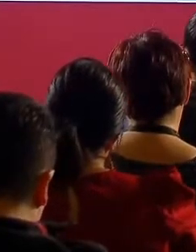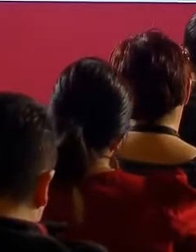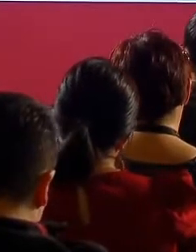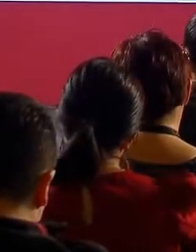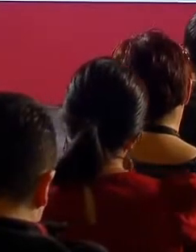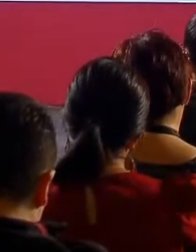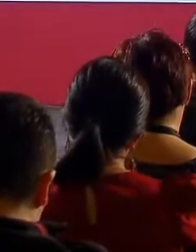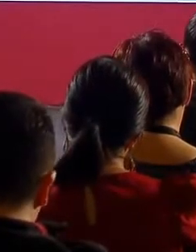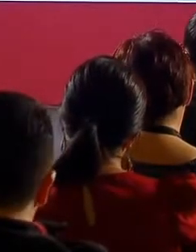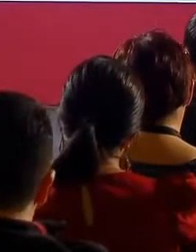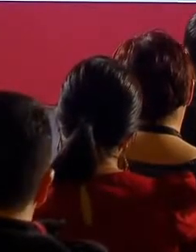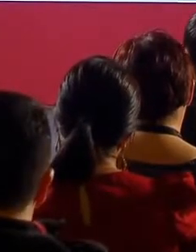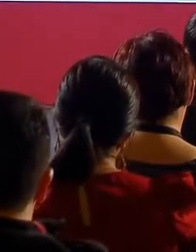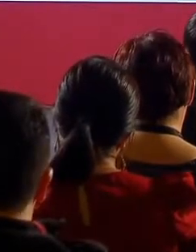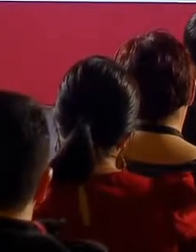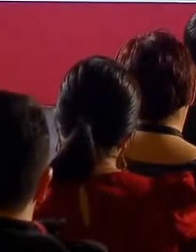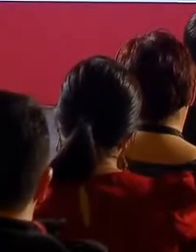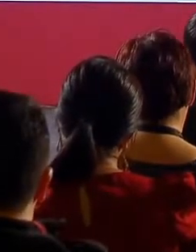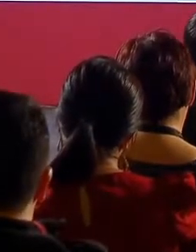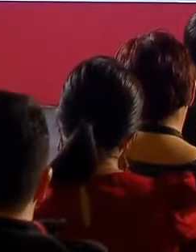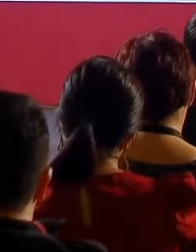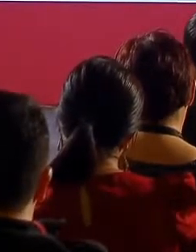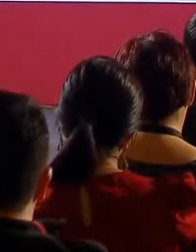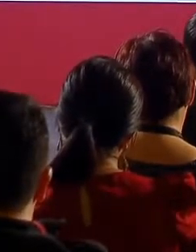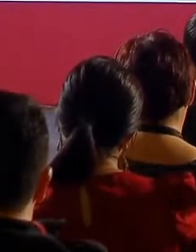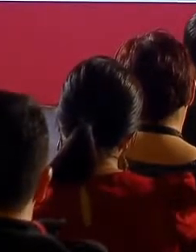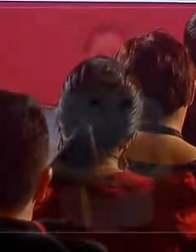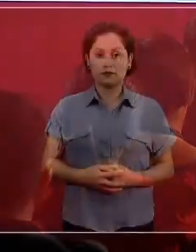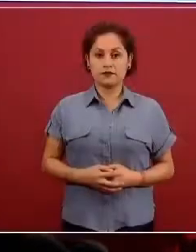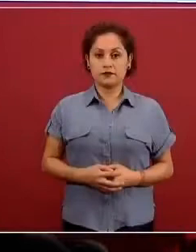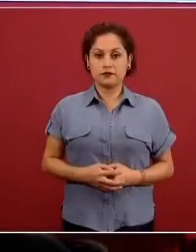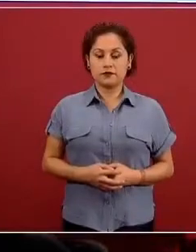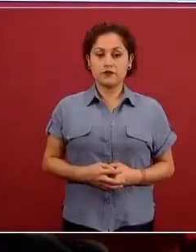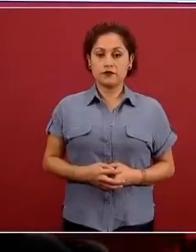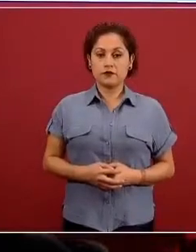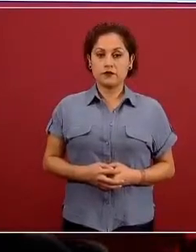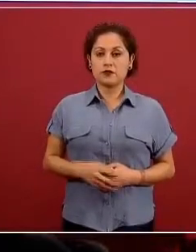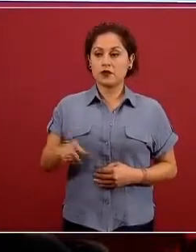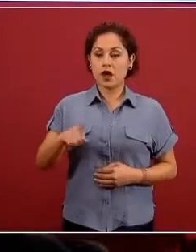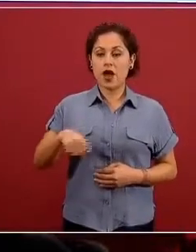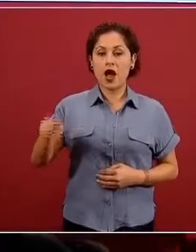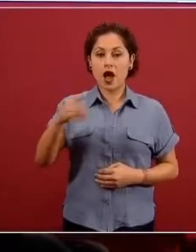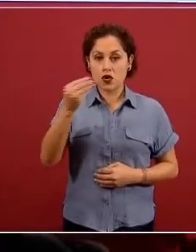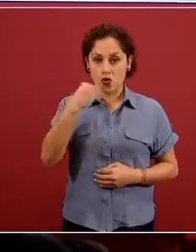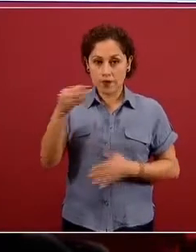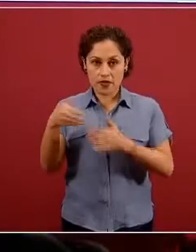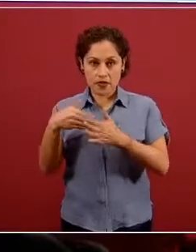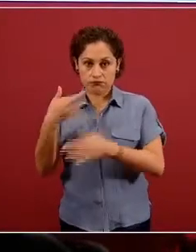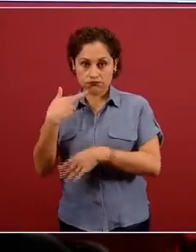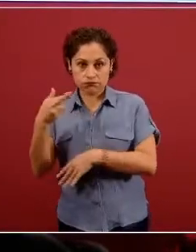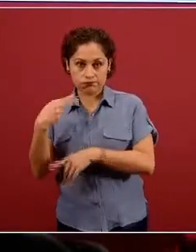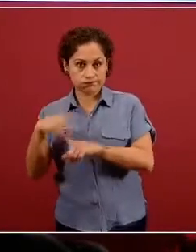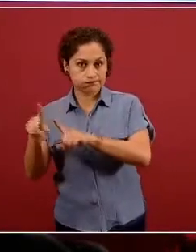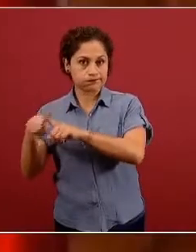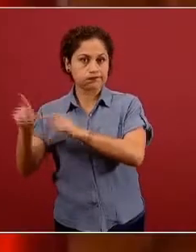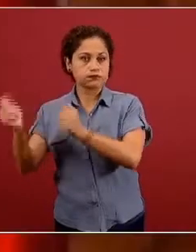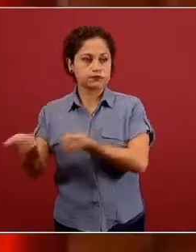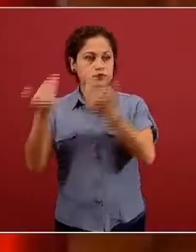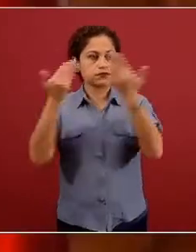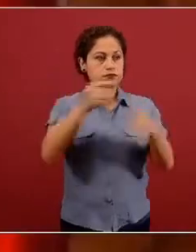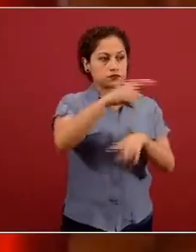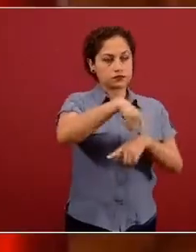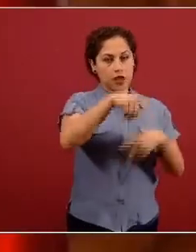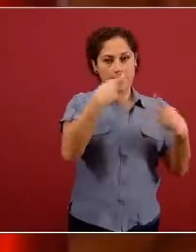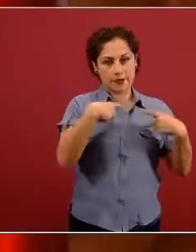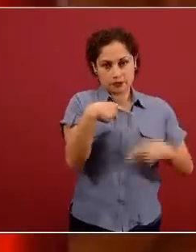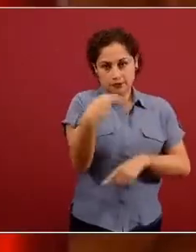medicamentos a algunas personas que así lo requieran, al igual que Uber. Y en realidad lo que